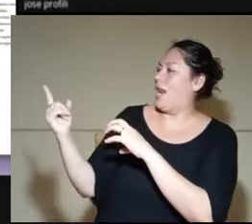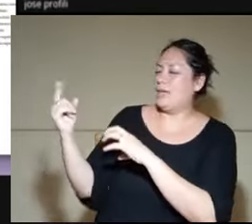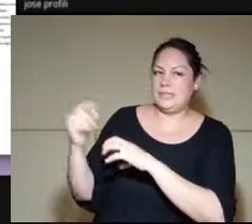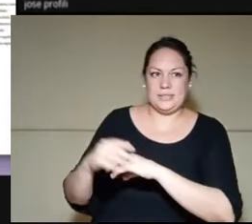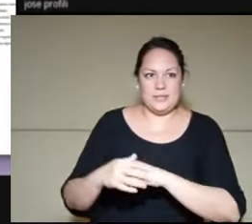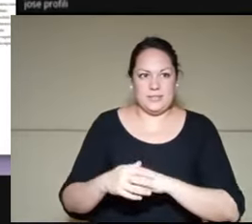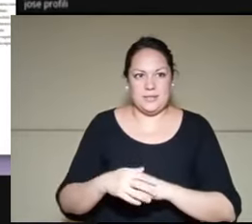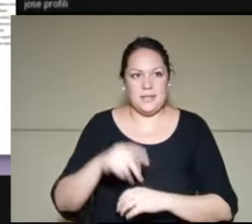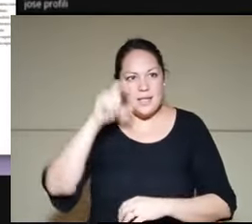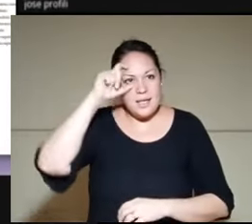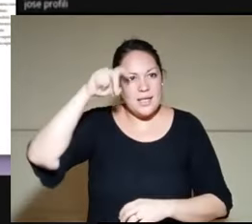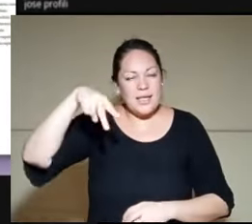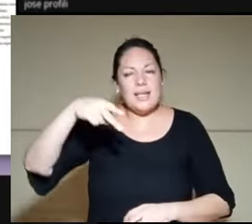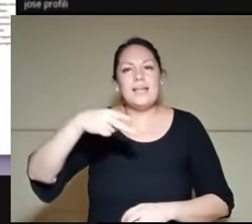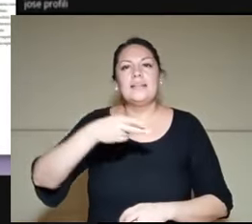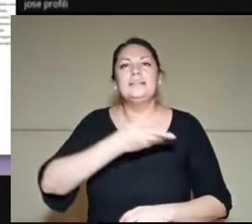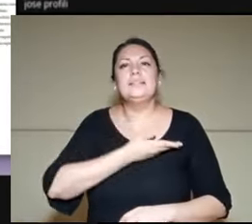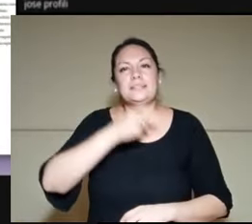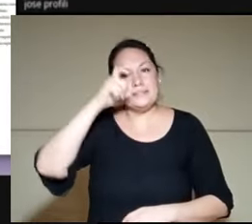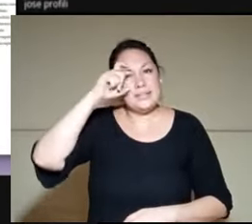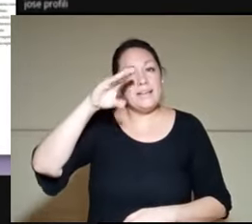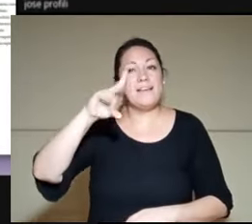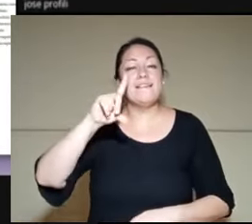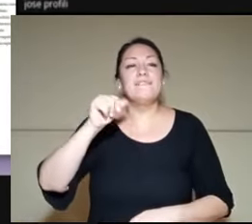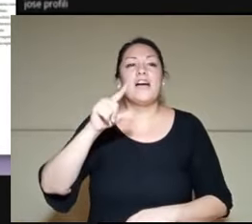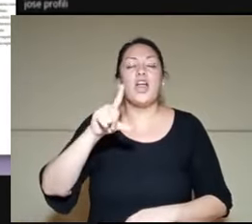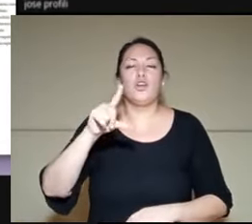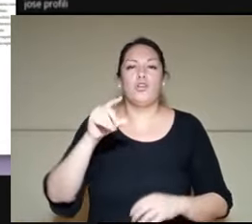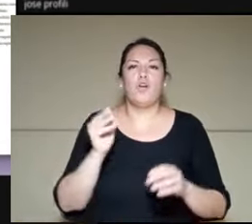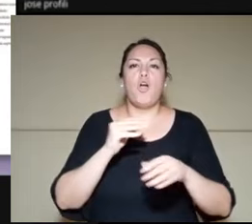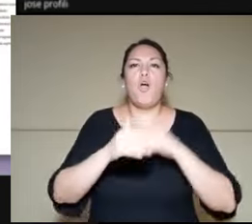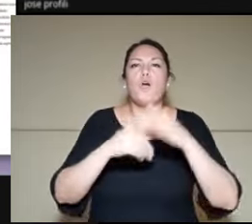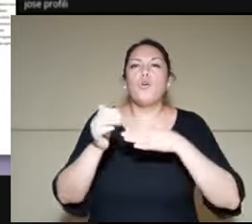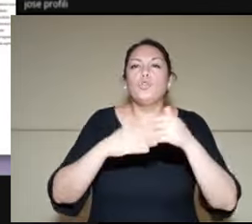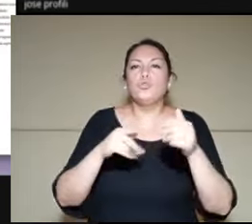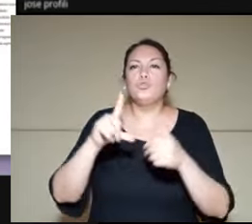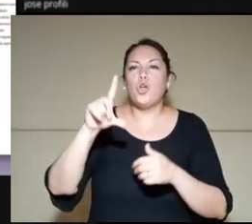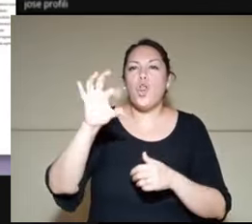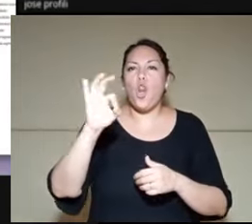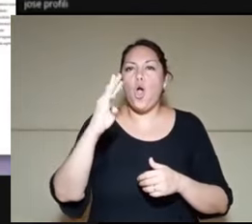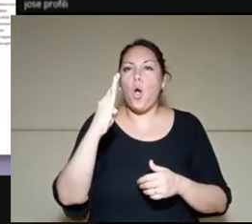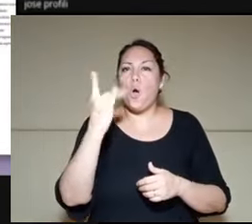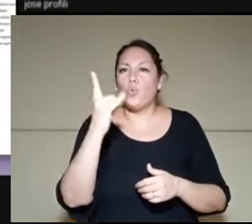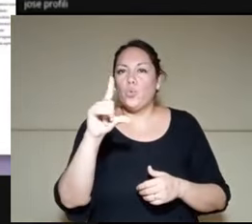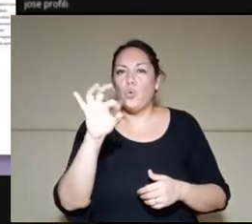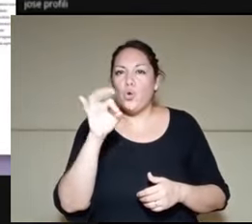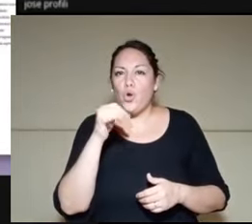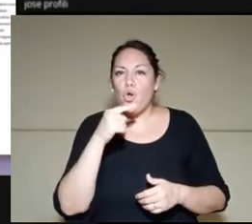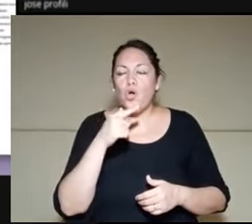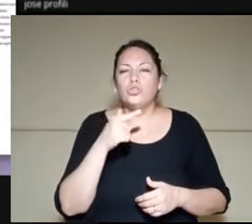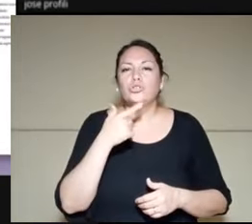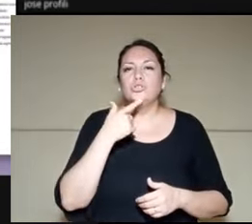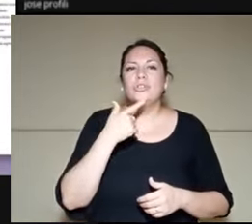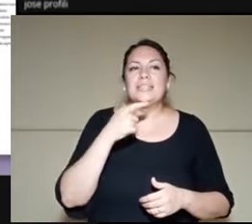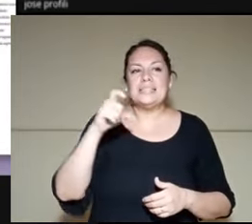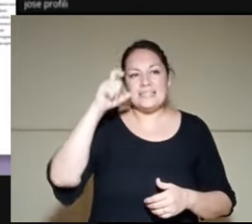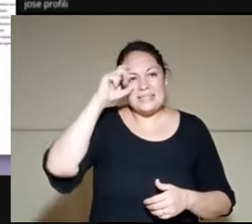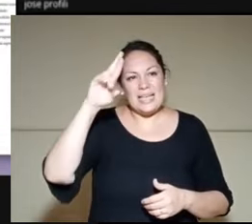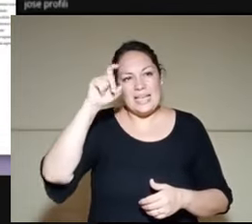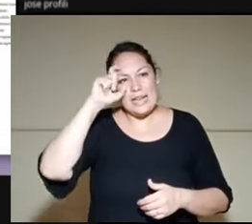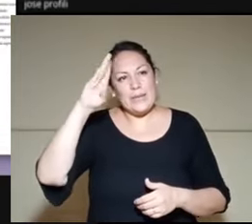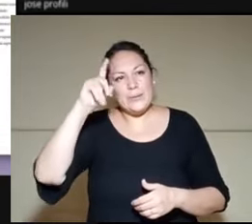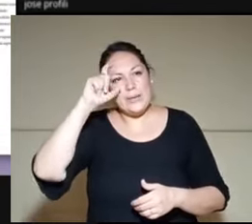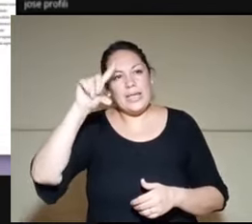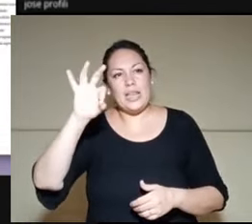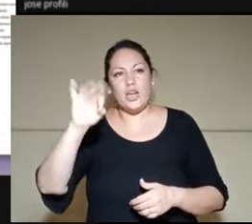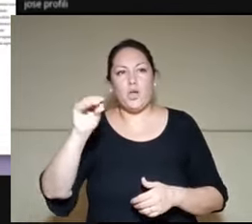Bien, este es un encéfalo formado por los lóbulos, el cerebelo. Y acá ya tengo médula